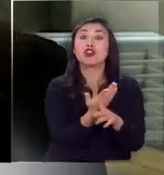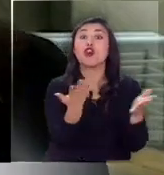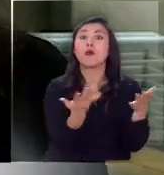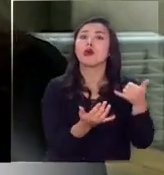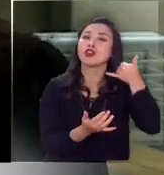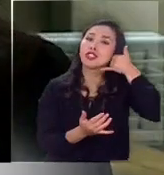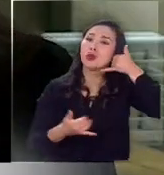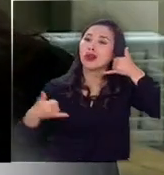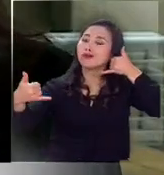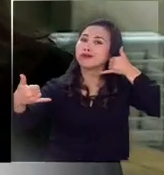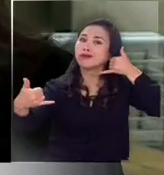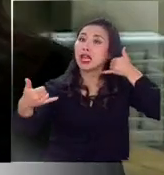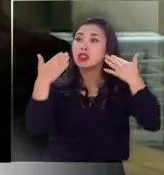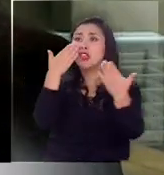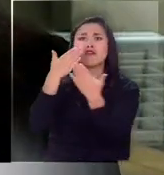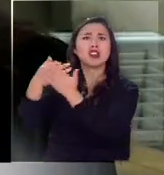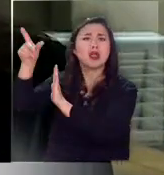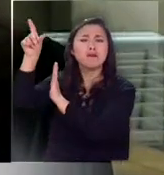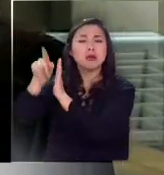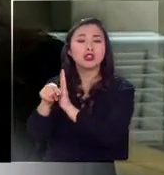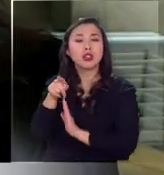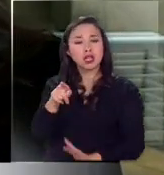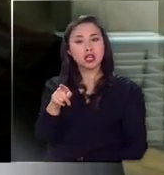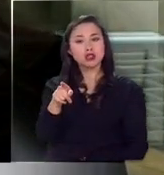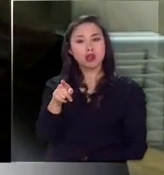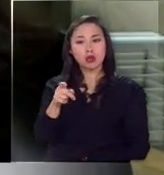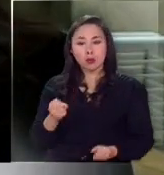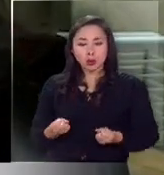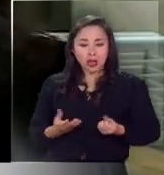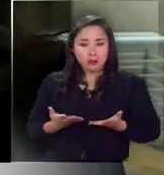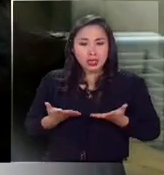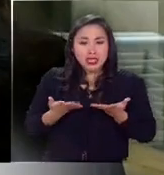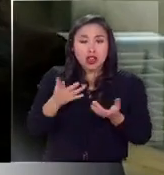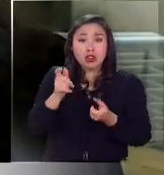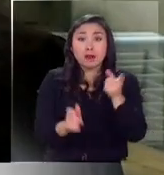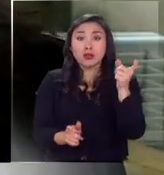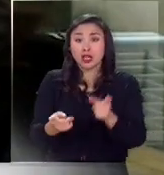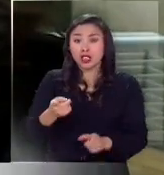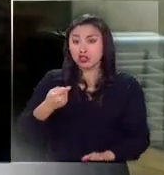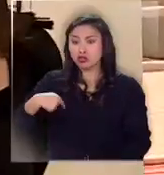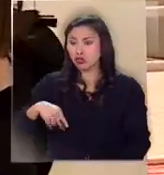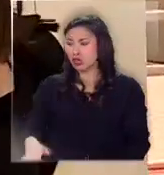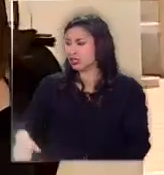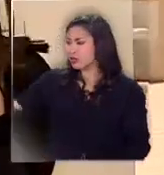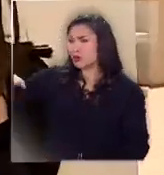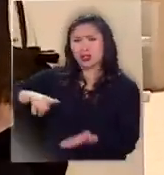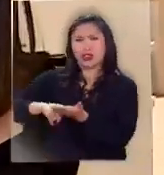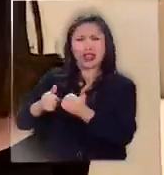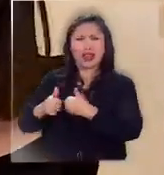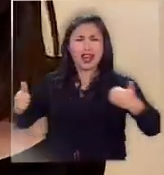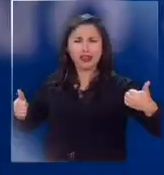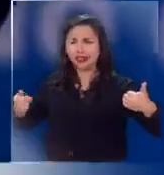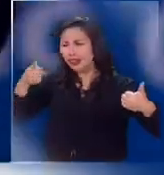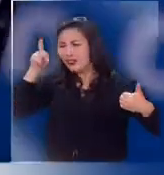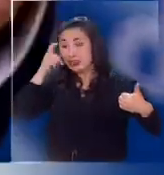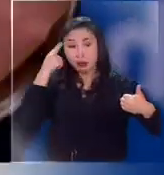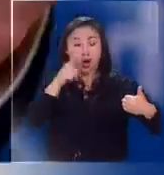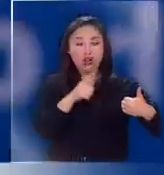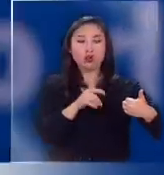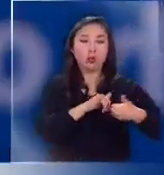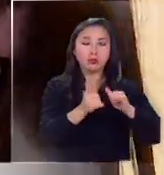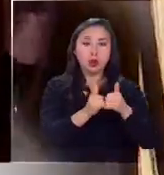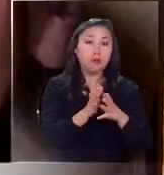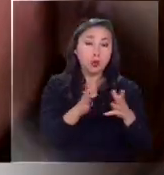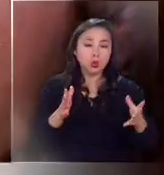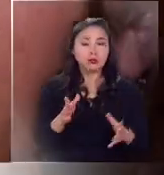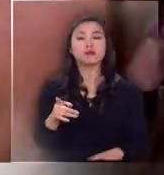celular que en conversaciones cara a cara. Eso nos cuesta mucho traspasarlo a las personas que no hemos crecido con eso. La Superintendencia de Educación está entregando